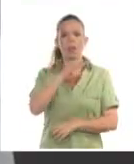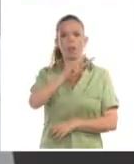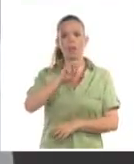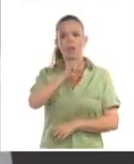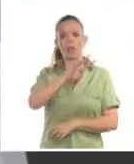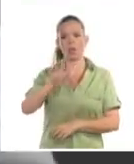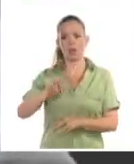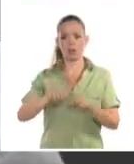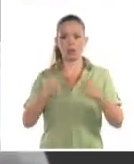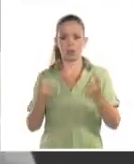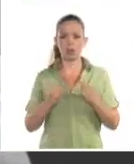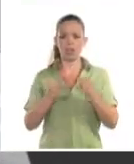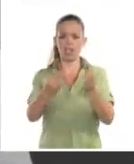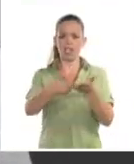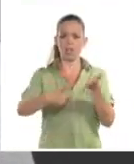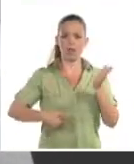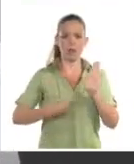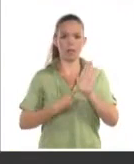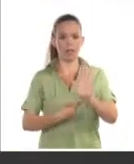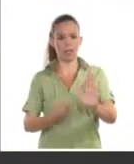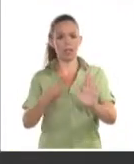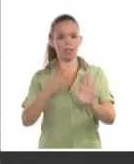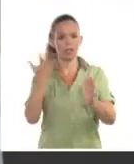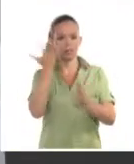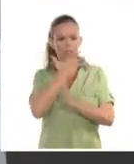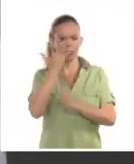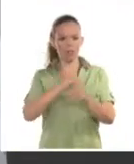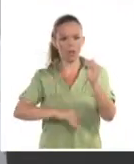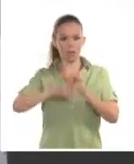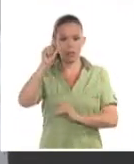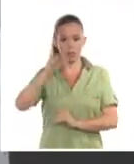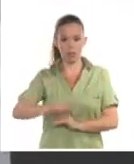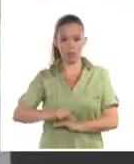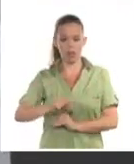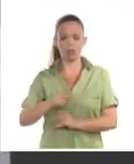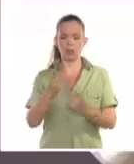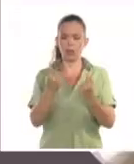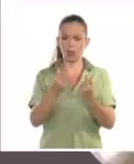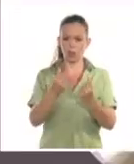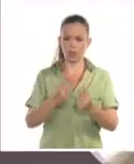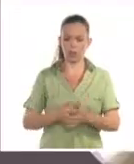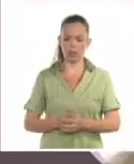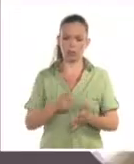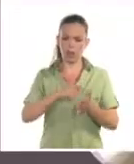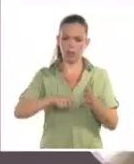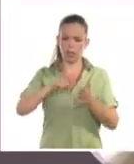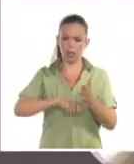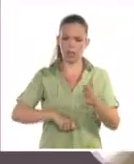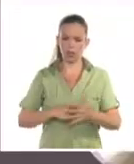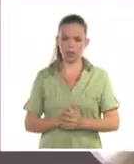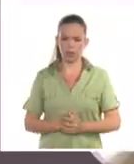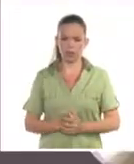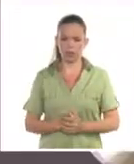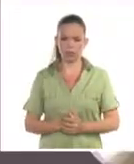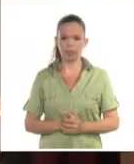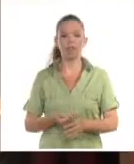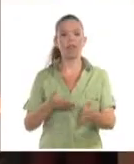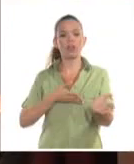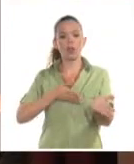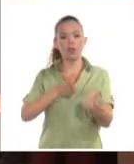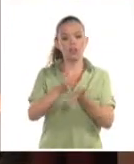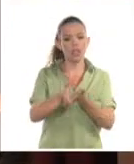informe presentado por el ministro de economía y planificación Joaquín Alonso Vázquez se mantiene una situación de